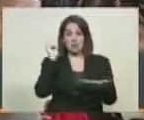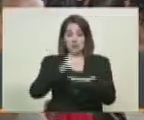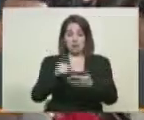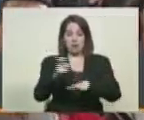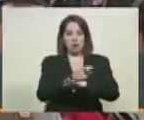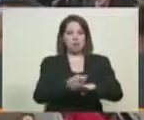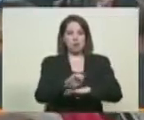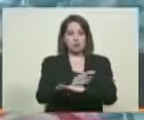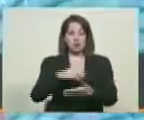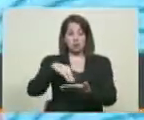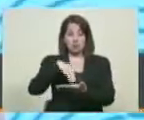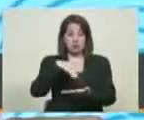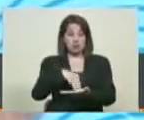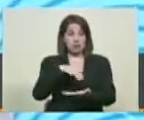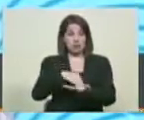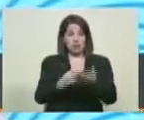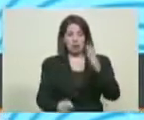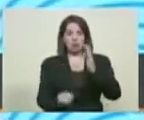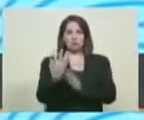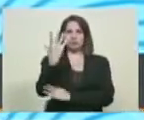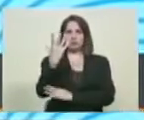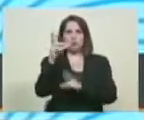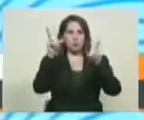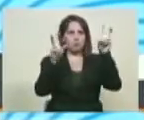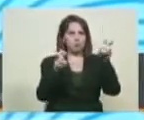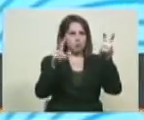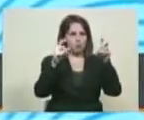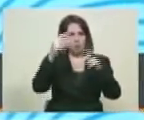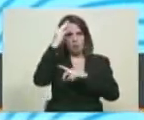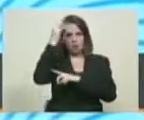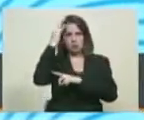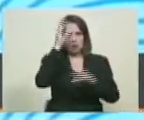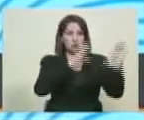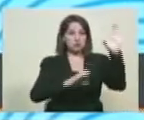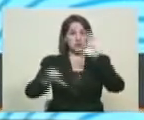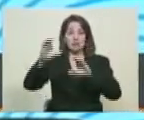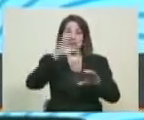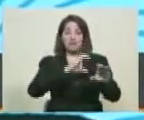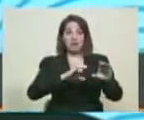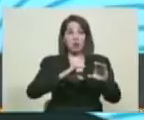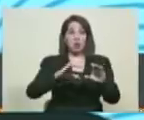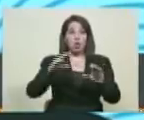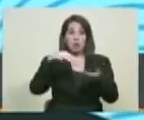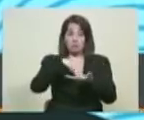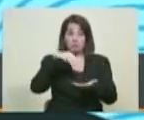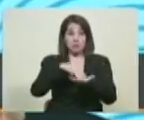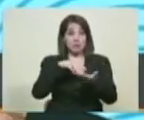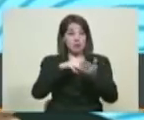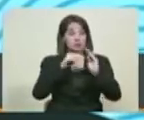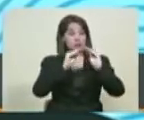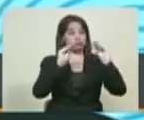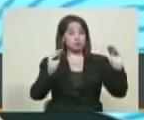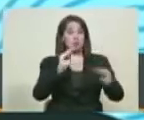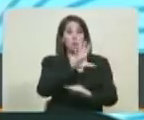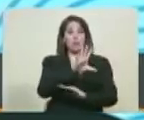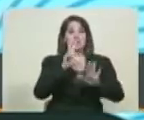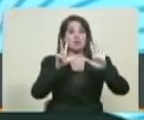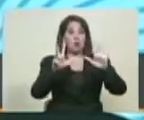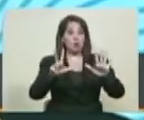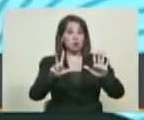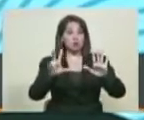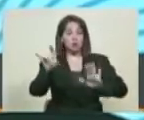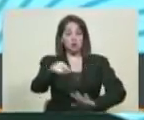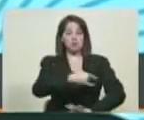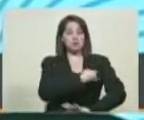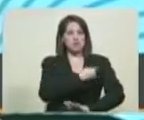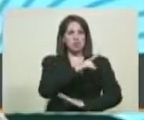Miranda, creamos algo que hemos llamado el Consejo Científico de Miranda. Esto convoca a las 58 universidades y 20